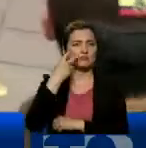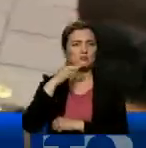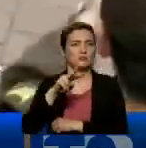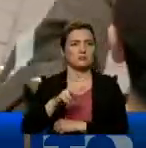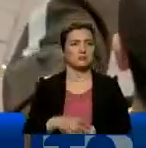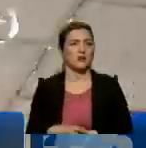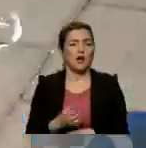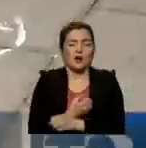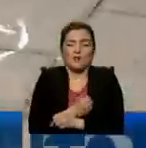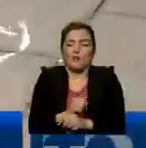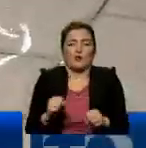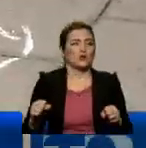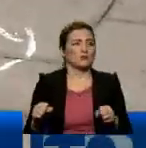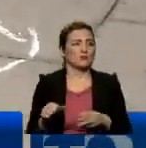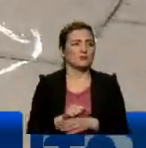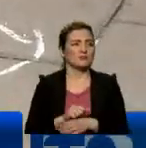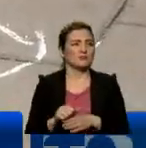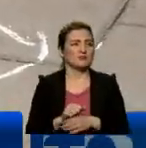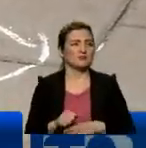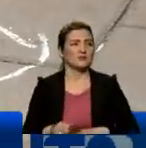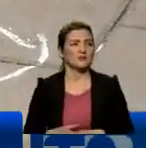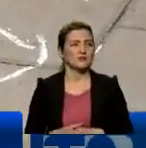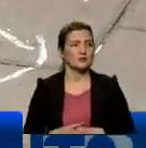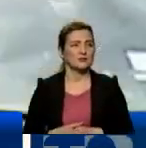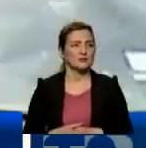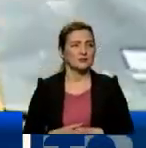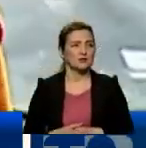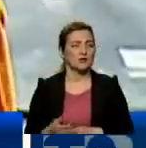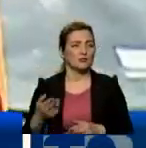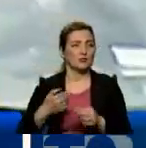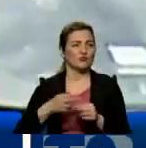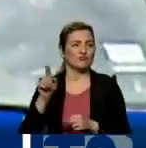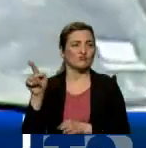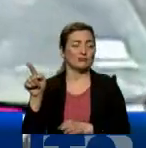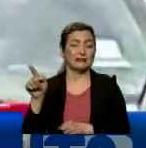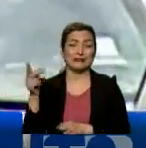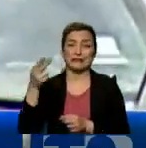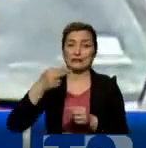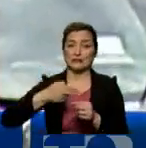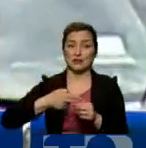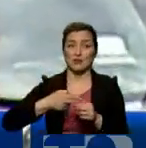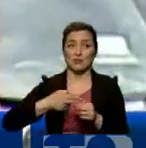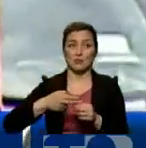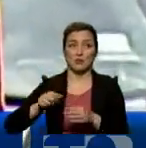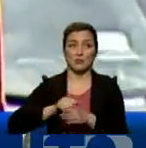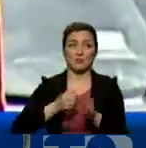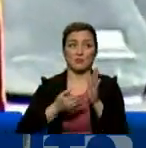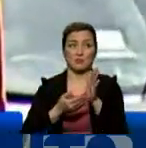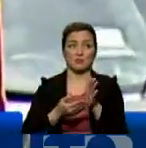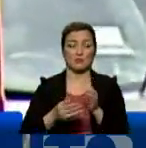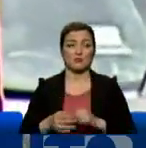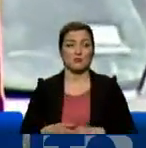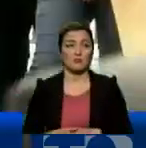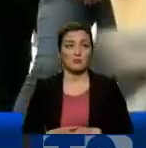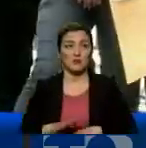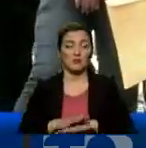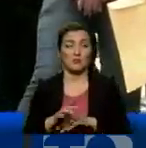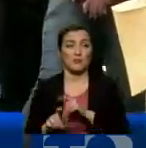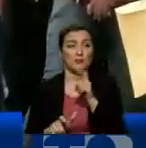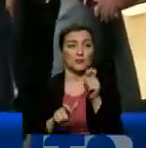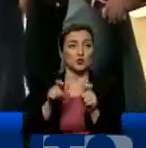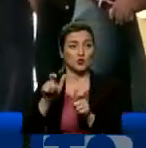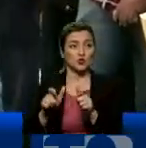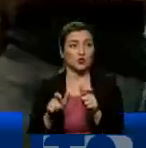Fue imposible realizar la reconstrucción de los hechos con la presencia del presunto asesino de Marianita en el lugar, debido a que la